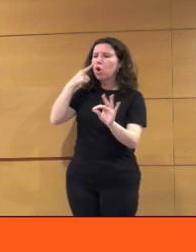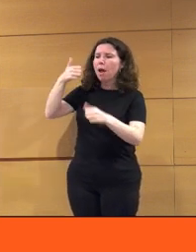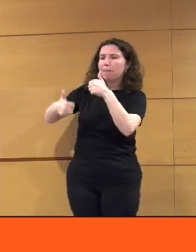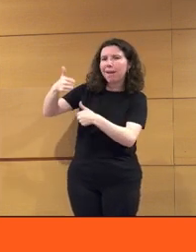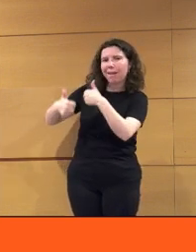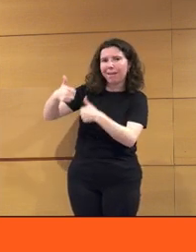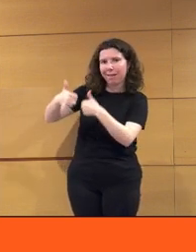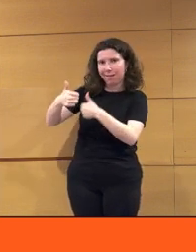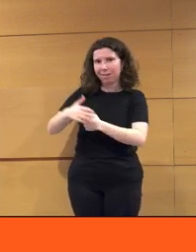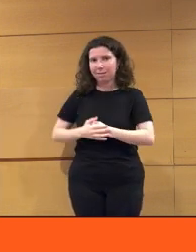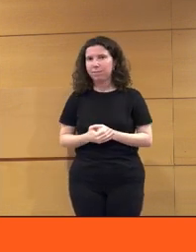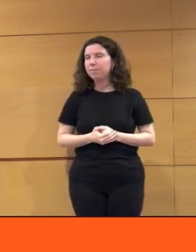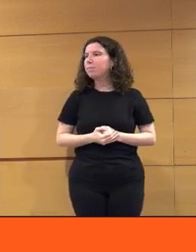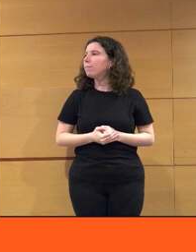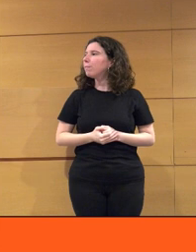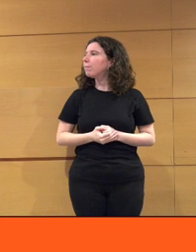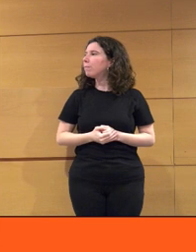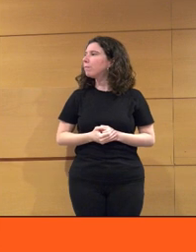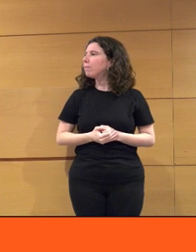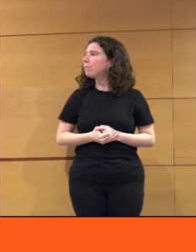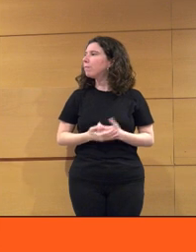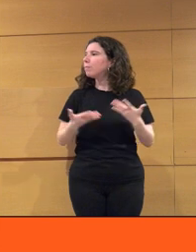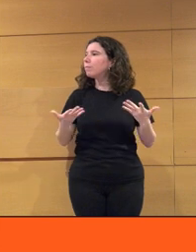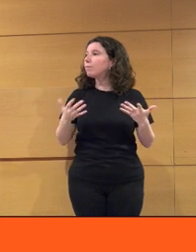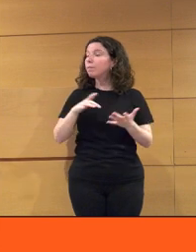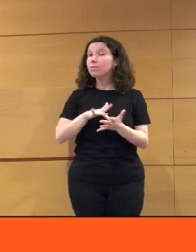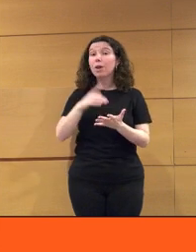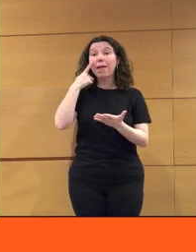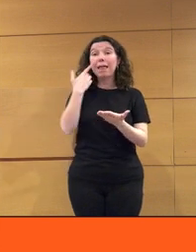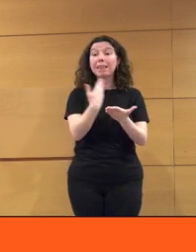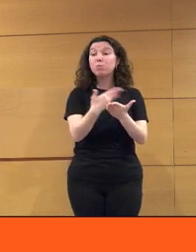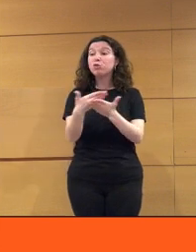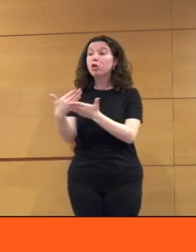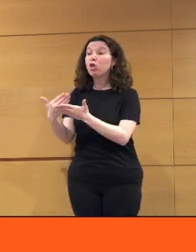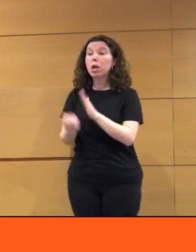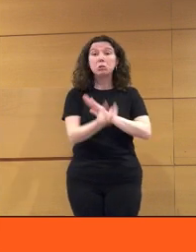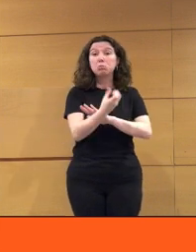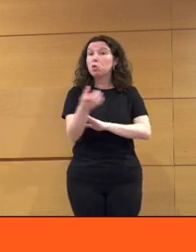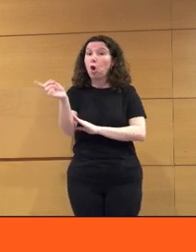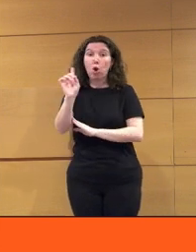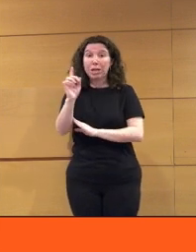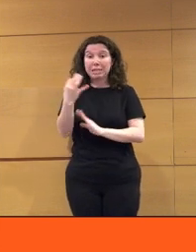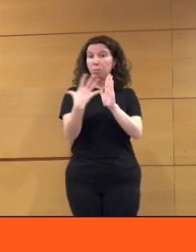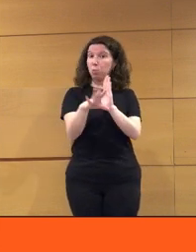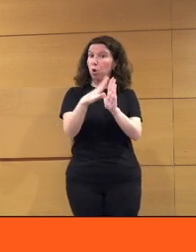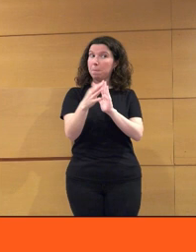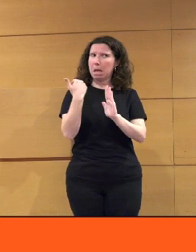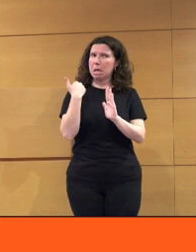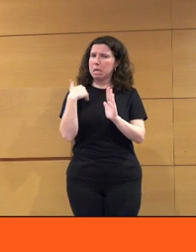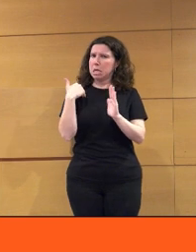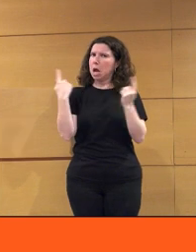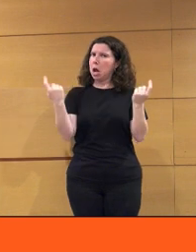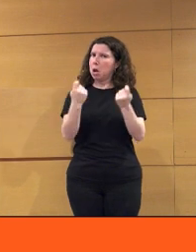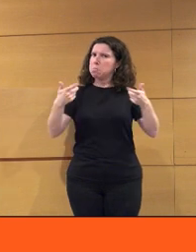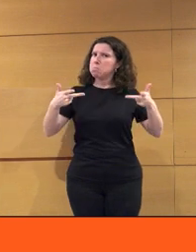existe en ese momento. En lugar de crear demostradores, lo que tenemos son software que está disponible para la comunidad